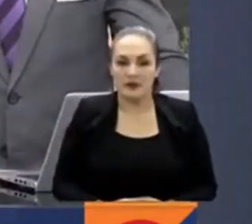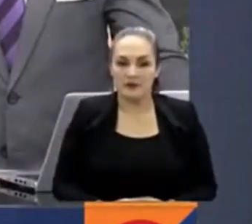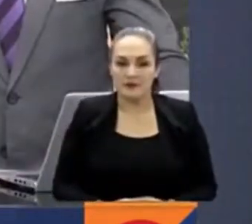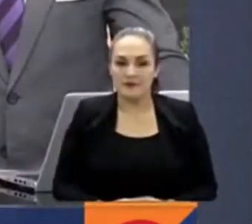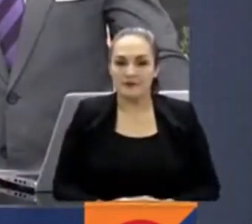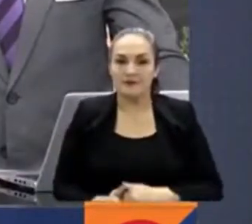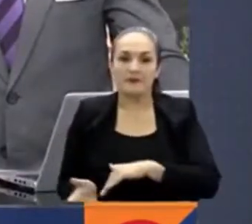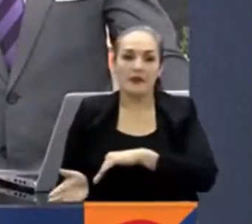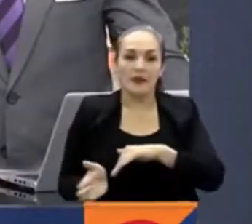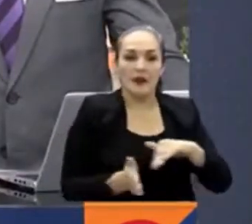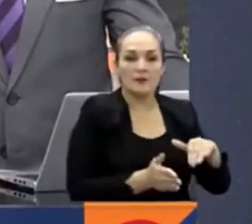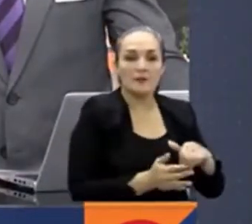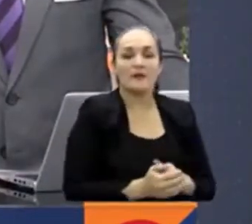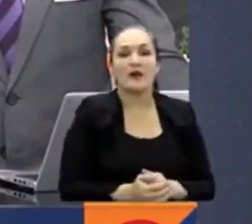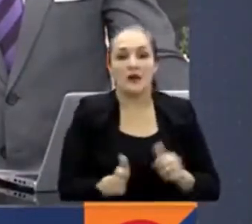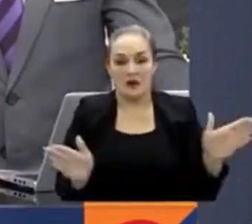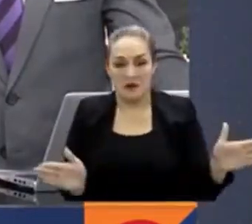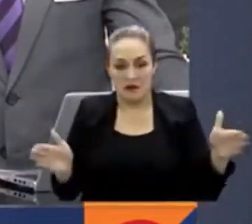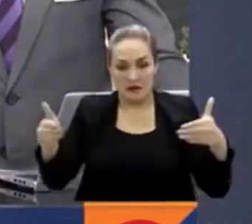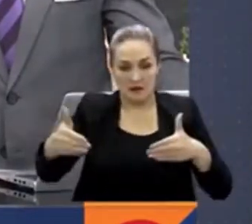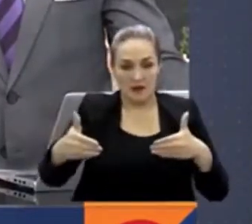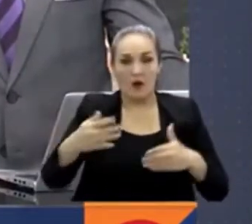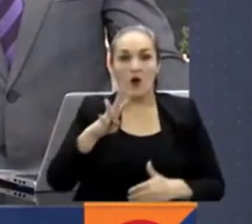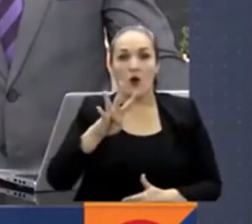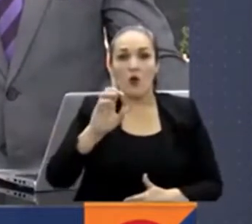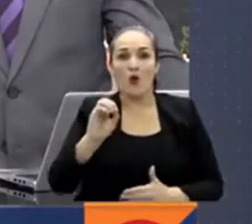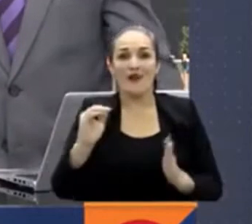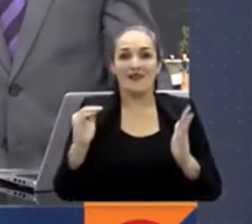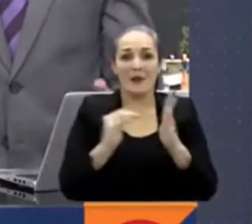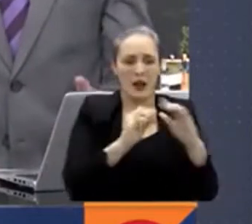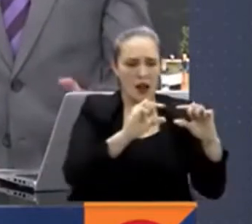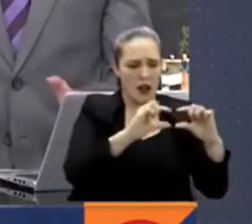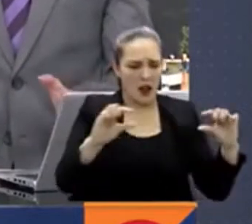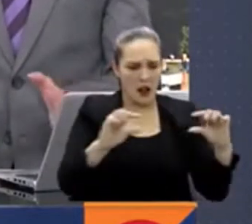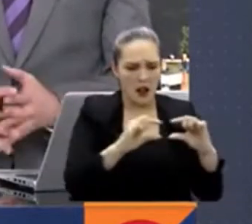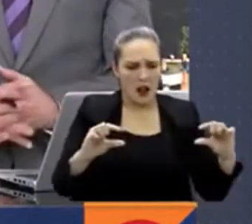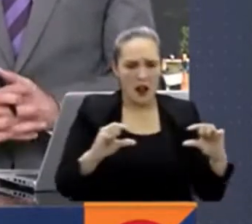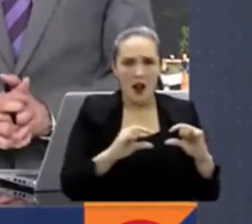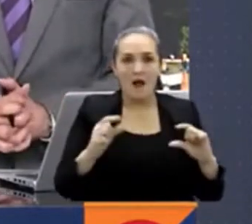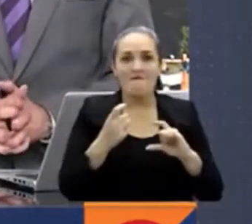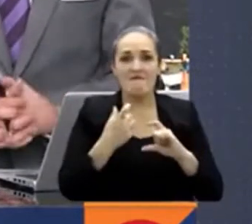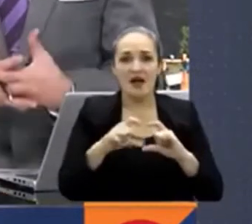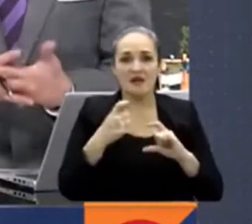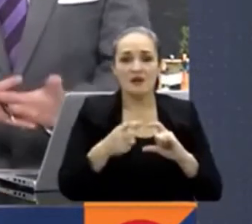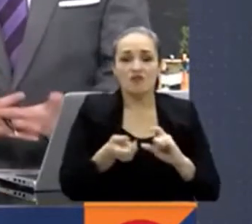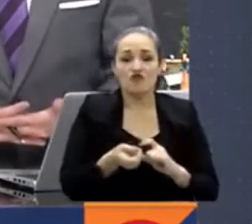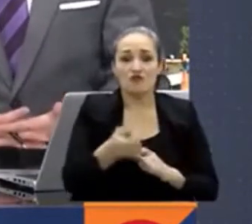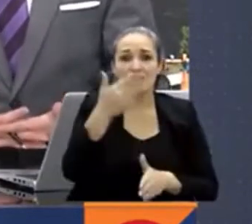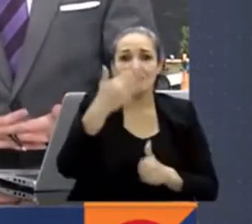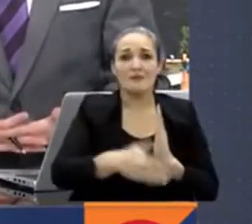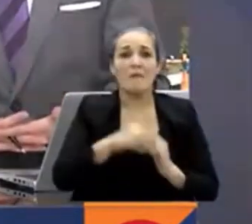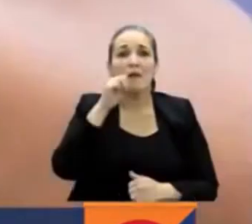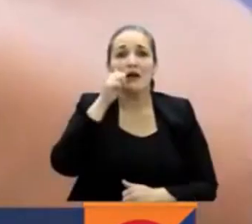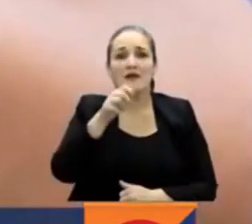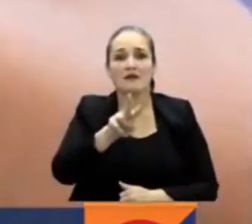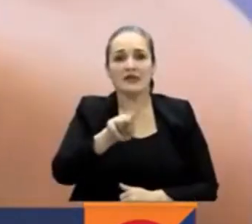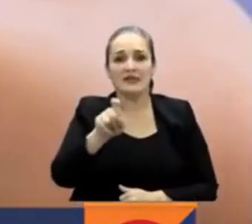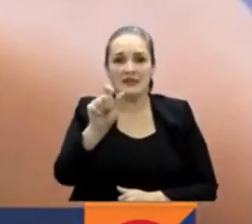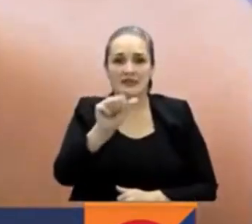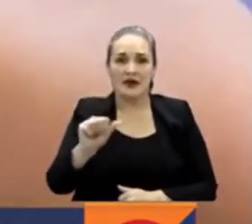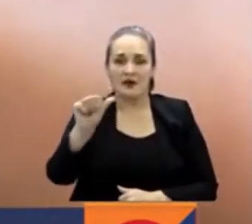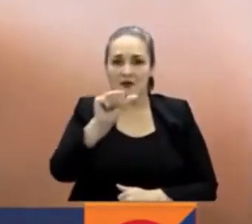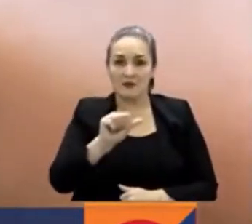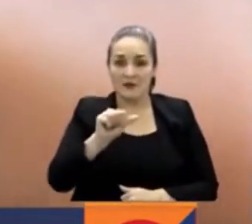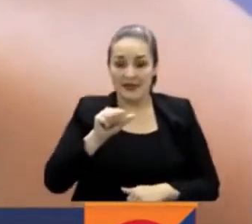un lote de 40.000 dosis de Pfizer están a punto de vencerse. Los biológicos tienen fecha de caducidad de mañana 26 de agosto.